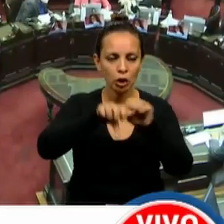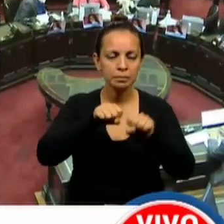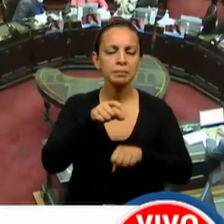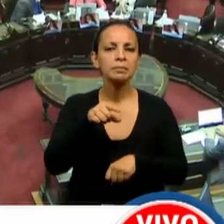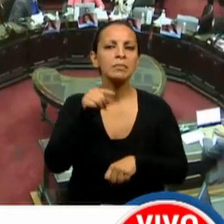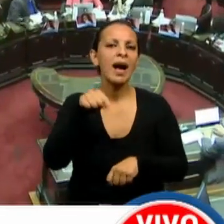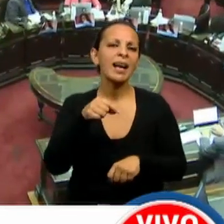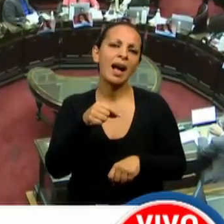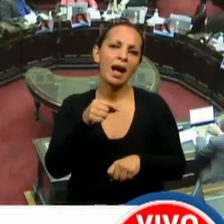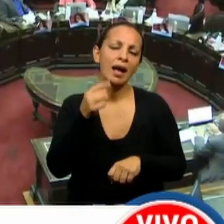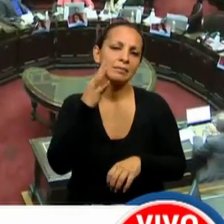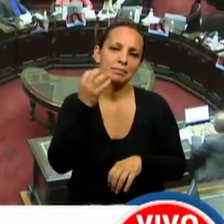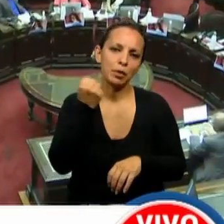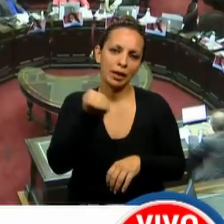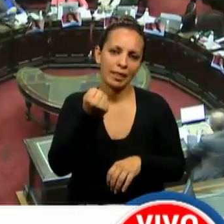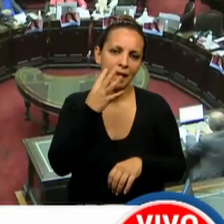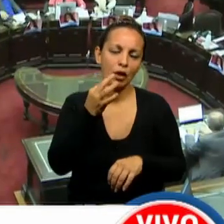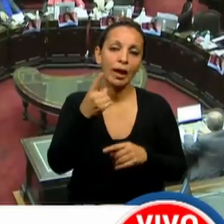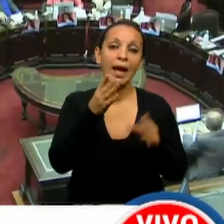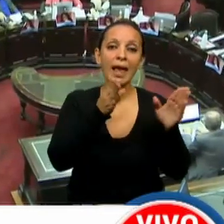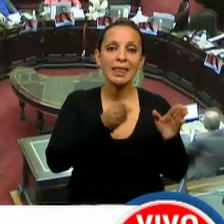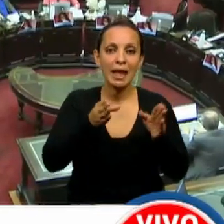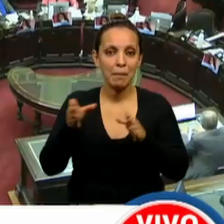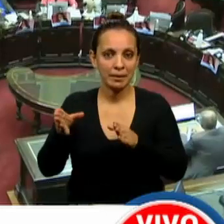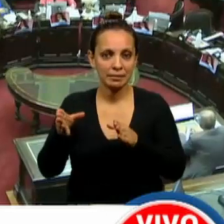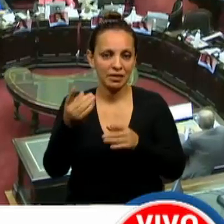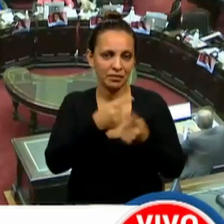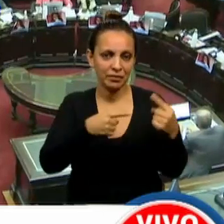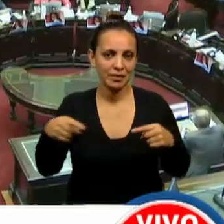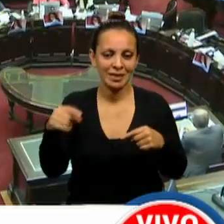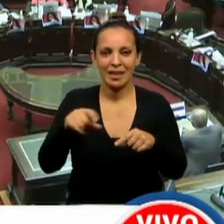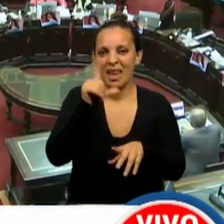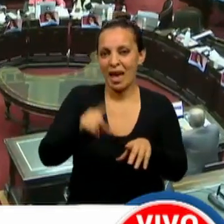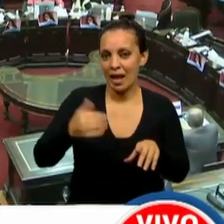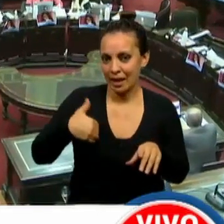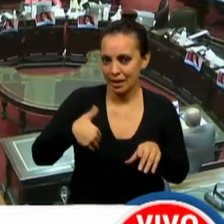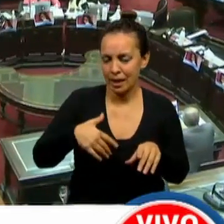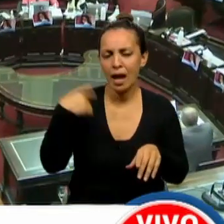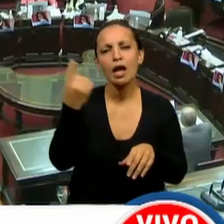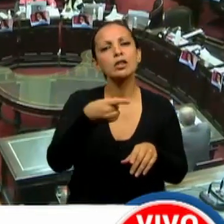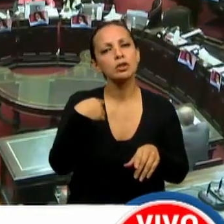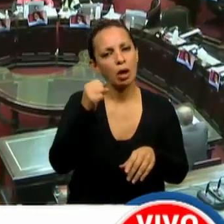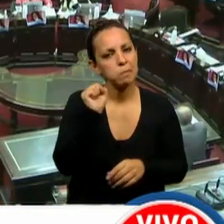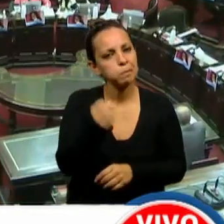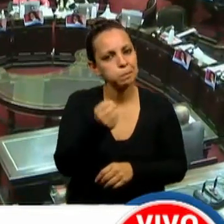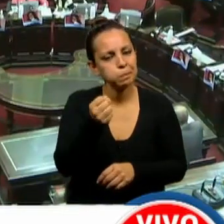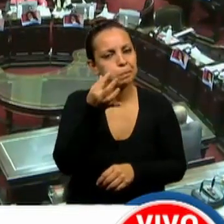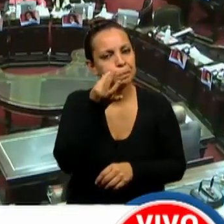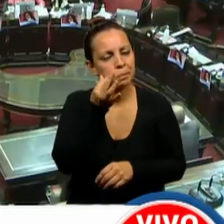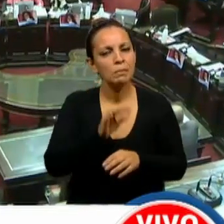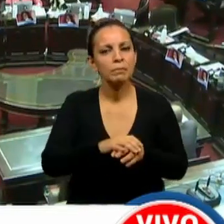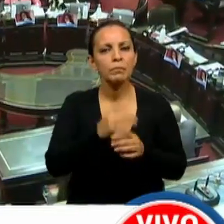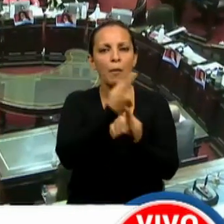una valoración. En diversas etapas de nuestra vida como país hemos sido testigos de la importación de